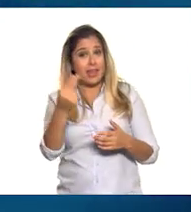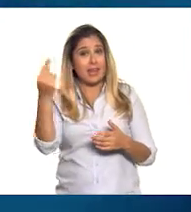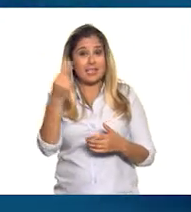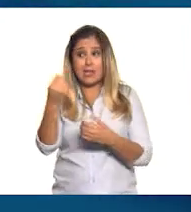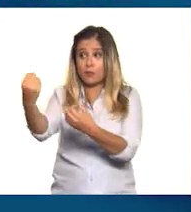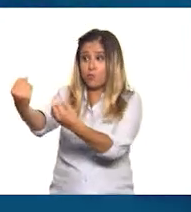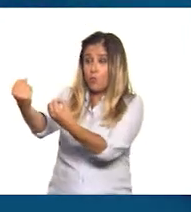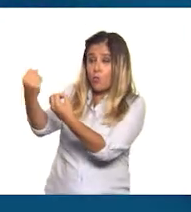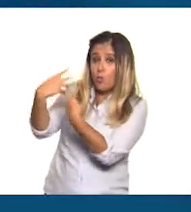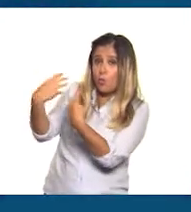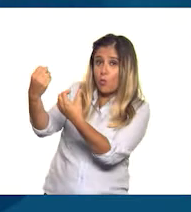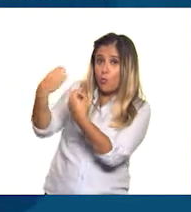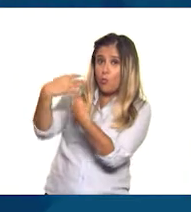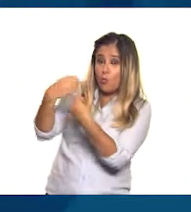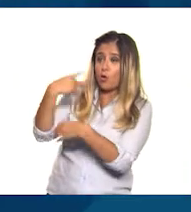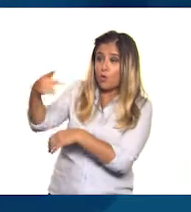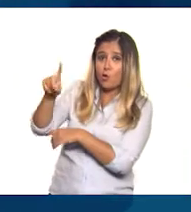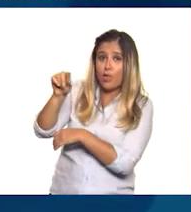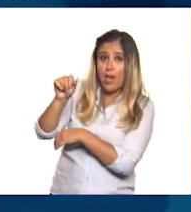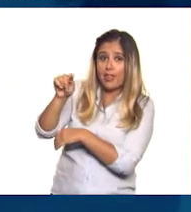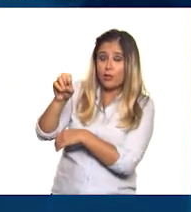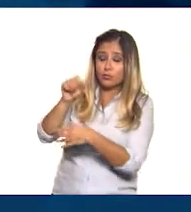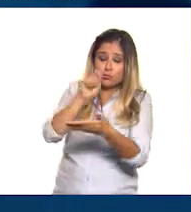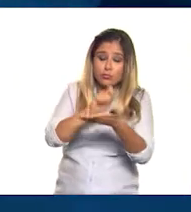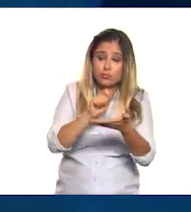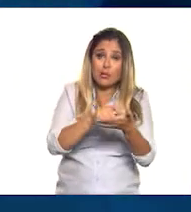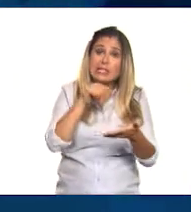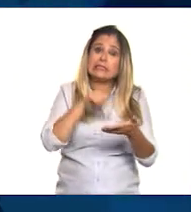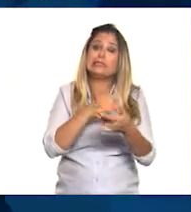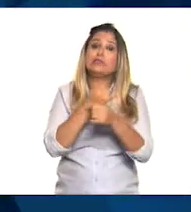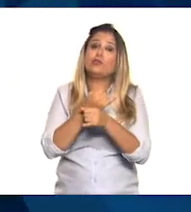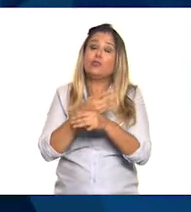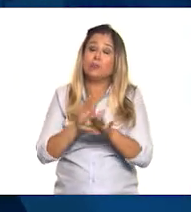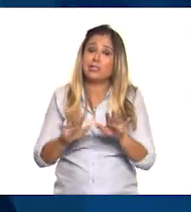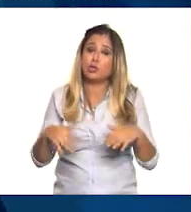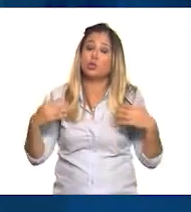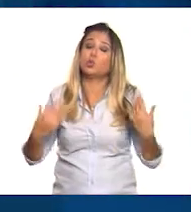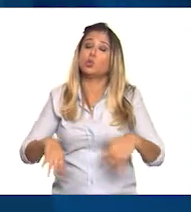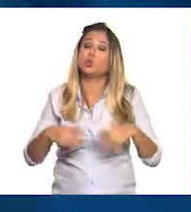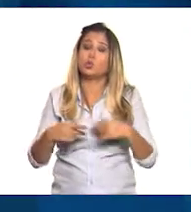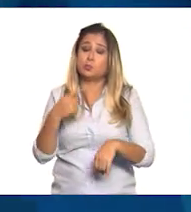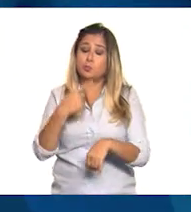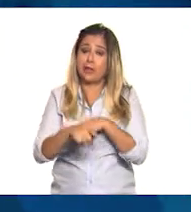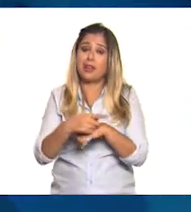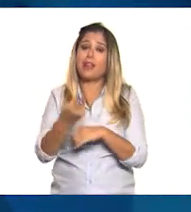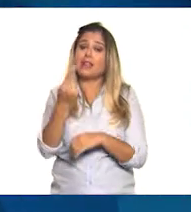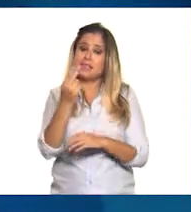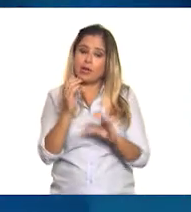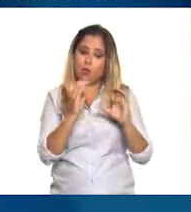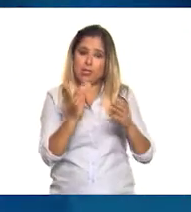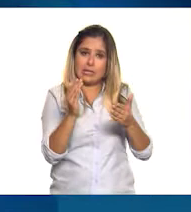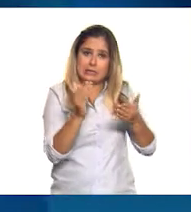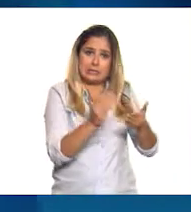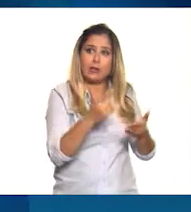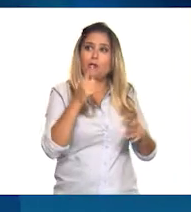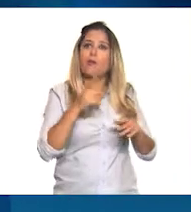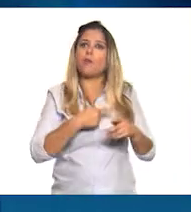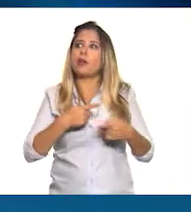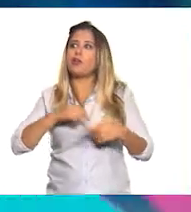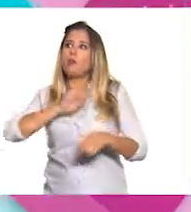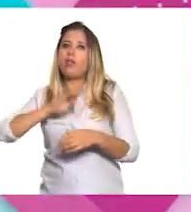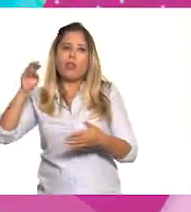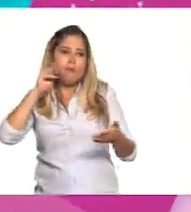necesitamos, para nuestra encuesta, recabar datos que puedan ser sensibles y que, si no los cuidamos lo suficiente, pongan en riesgo a los